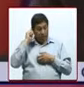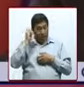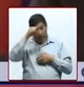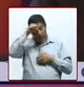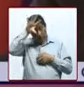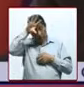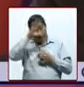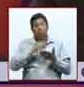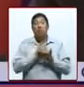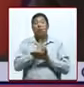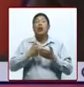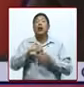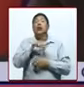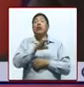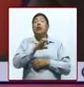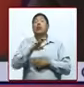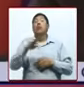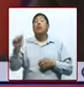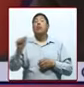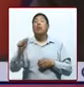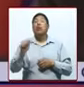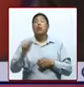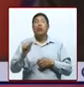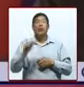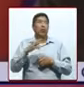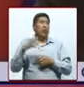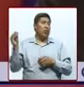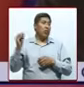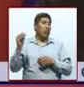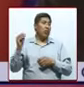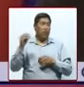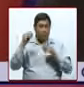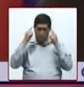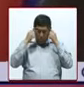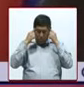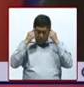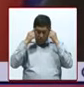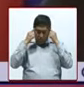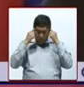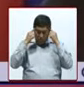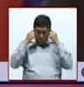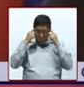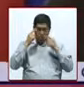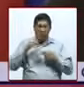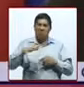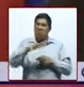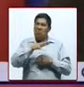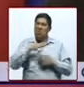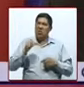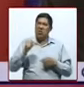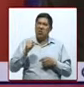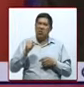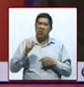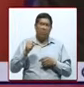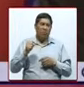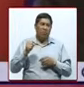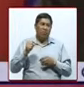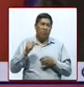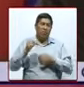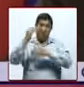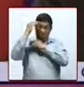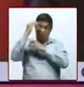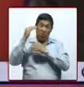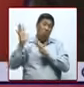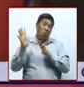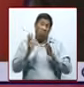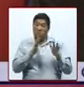Tarija y parte de Cochabamba. Y no se descarta también el oriente, ¿no? Esos fríos crudos. Y toda